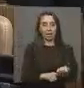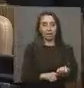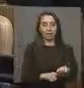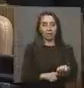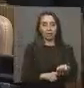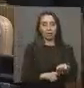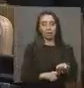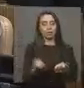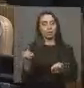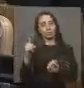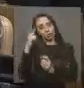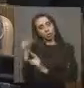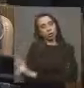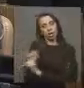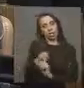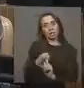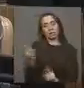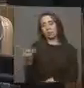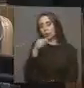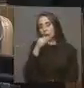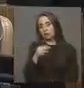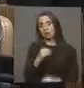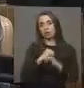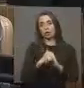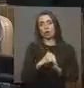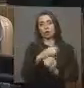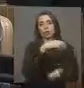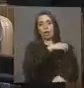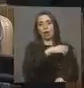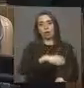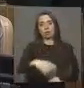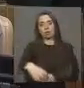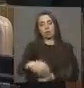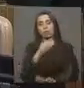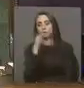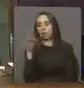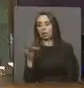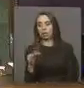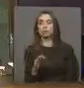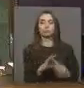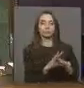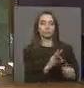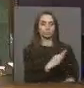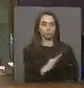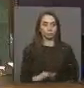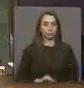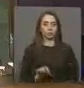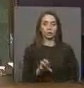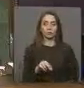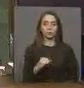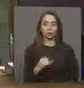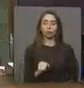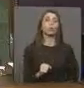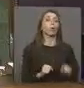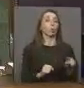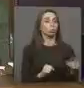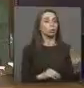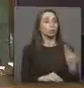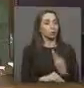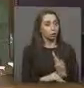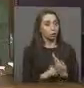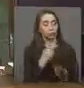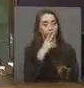una medida de este tipo que sería atentatoria contra las regiones del país y dicho presente gracias diputado espinoza vamos a despachar los